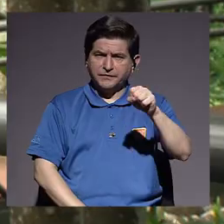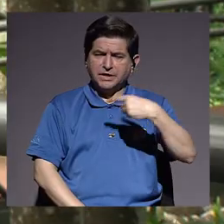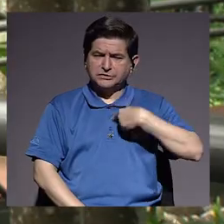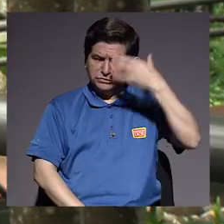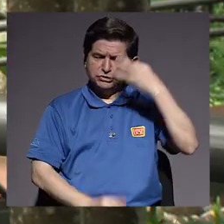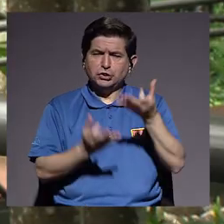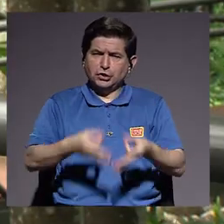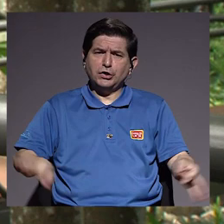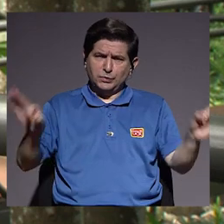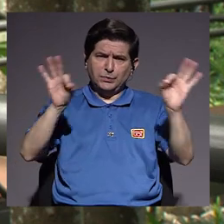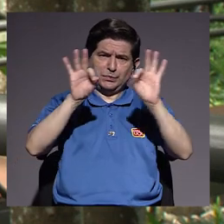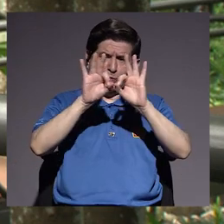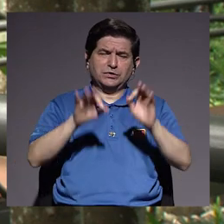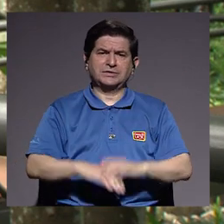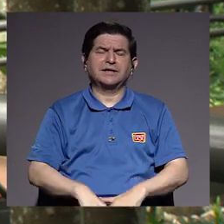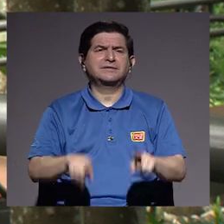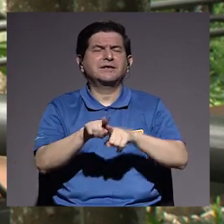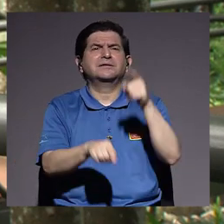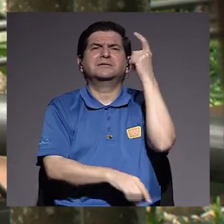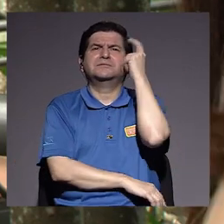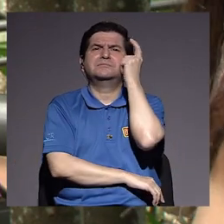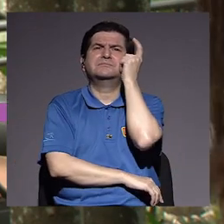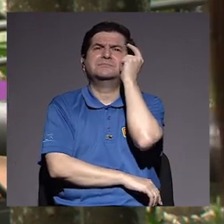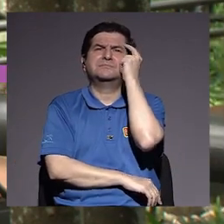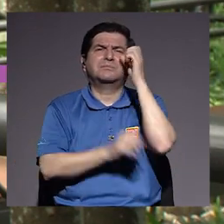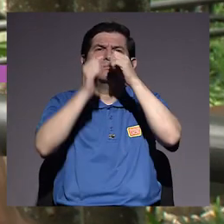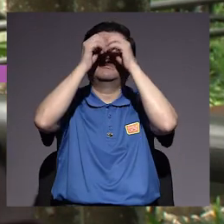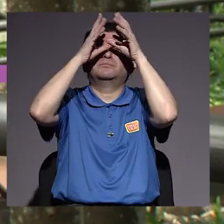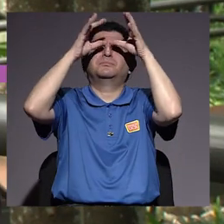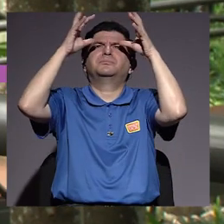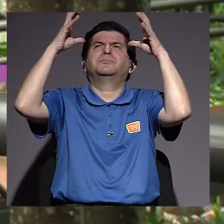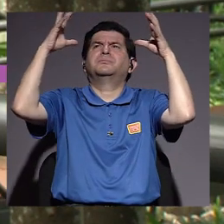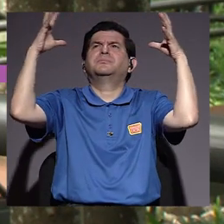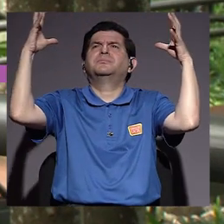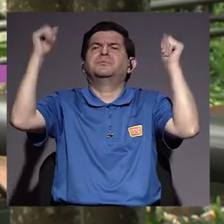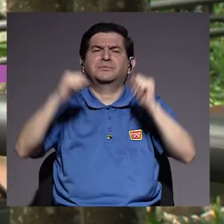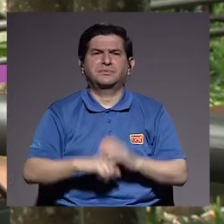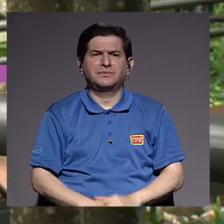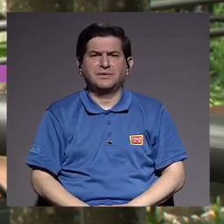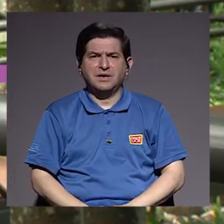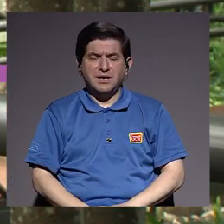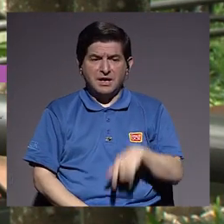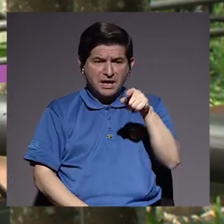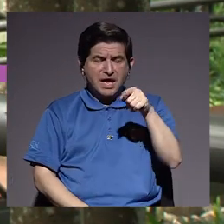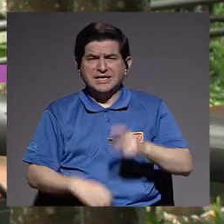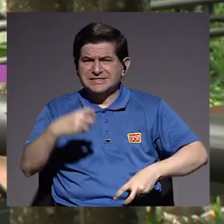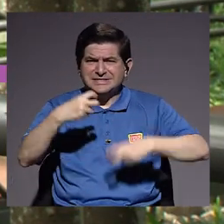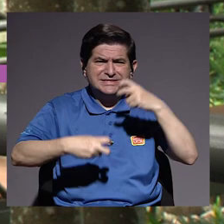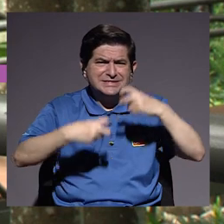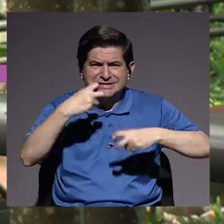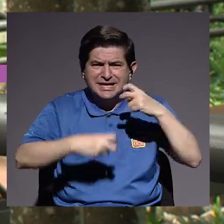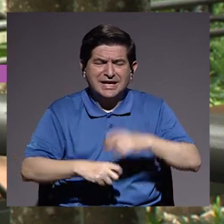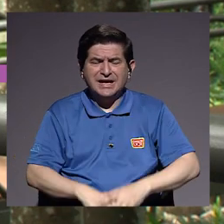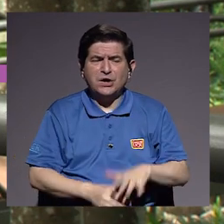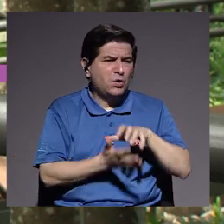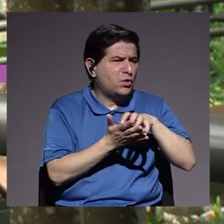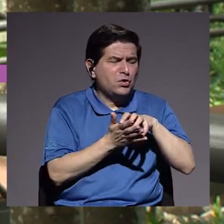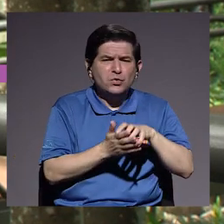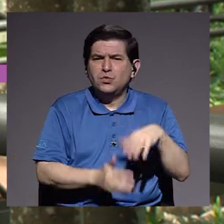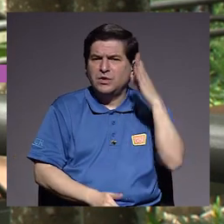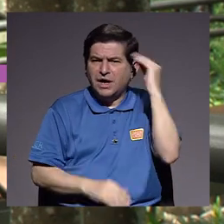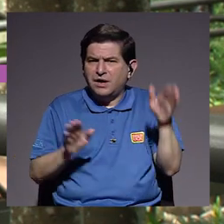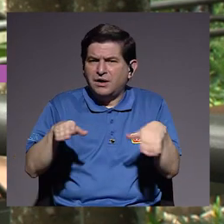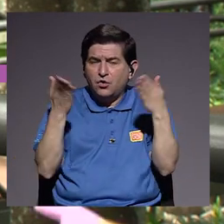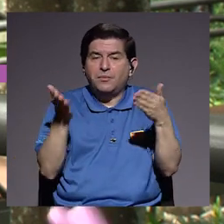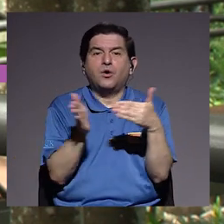Sí, yo creo que ahí es importante como también llegar como a pensar un poco, a imaginar un poco cómo se puede estar viviendo esta crisis, cómo se puede estar viviendo esta